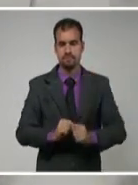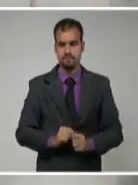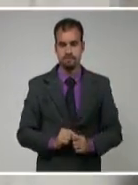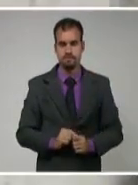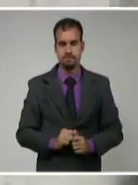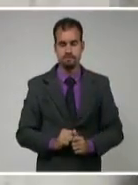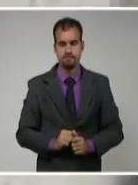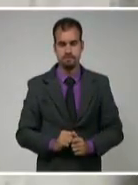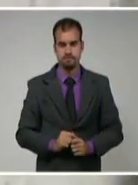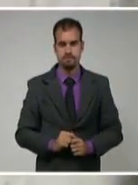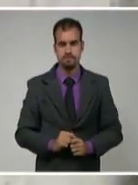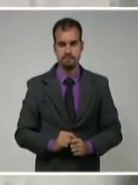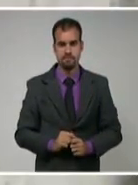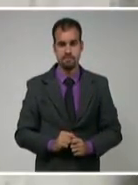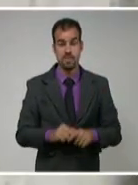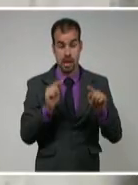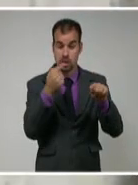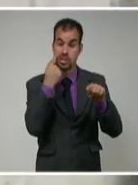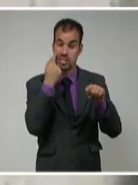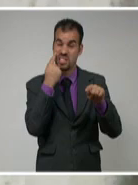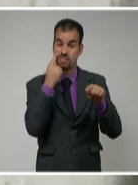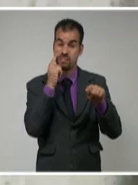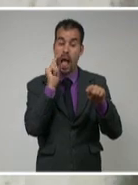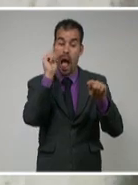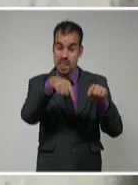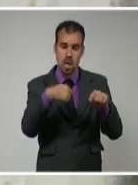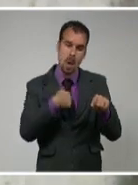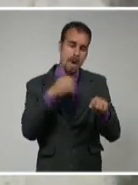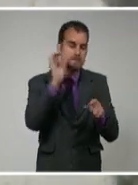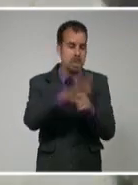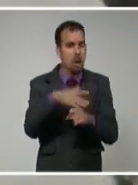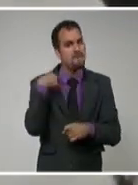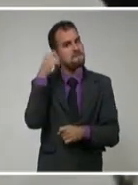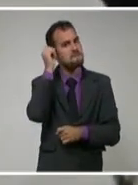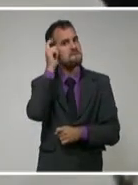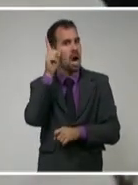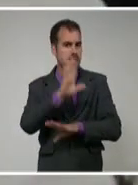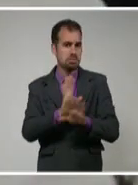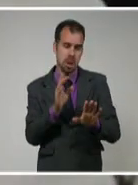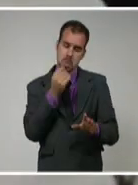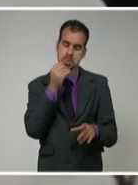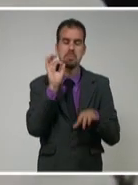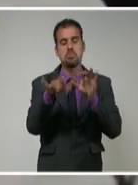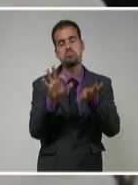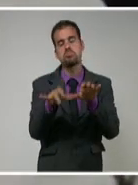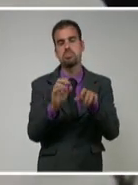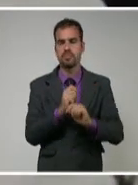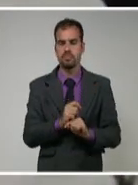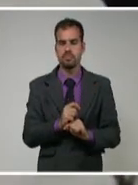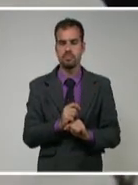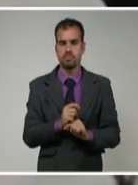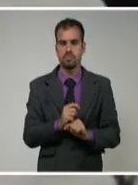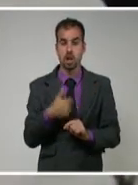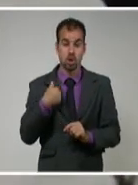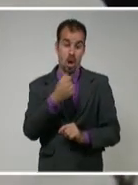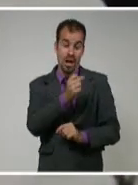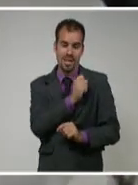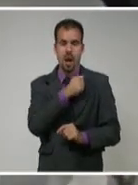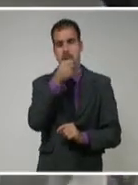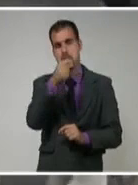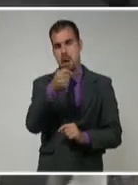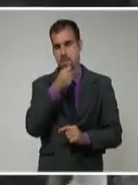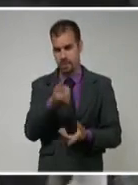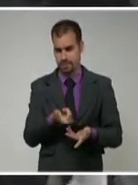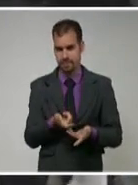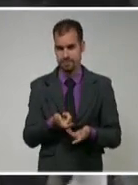pesó en que allí quisiera escribir. Me llaman si quiero ser periodista. Porque Guillermo